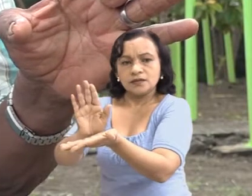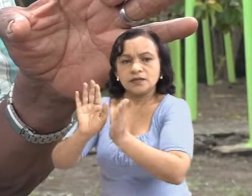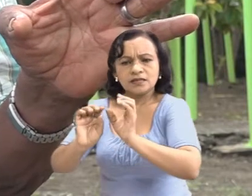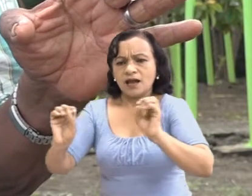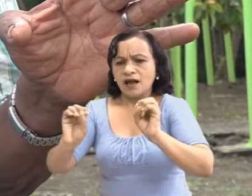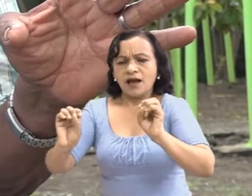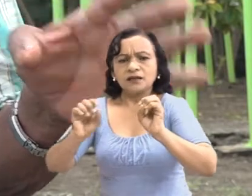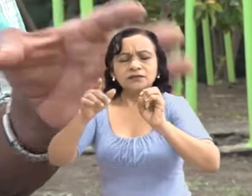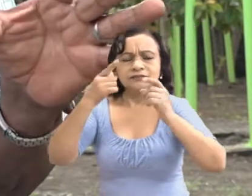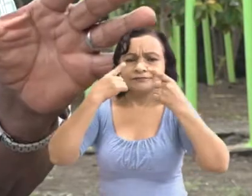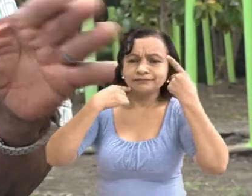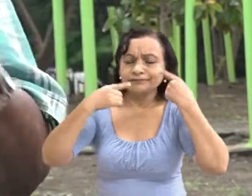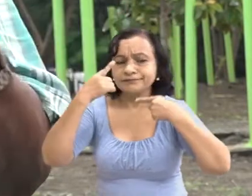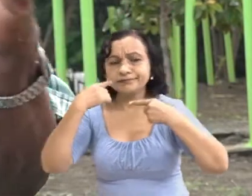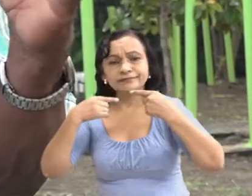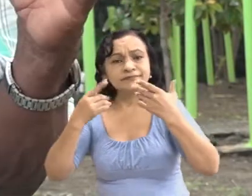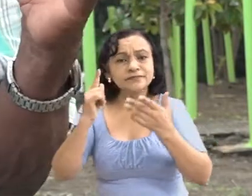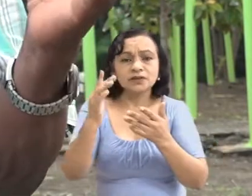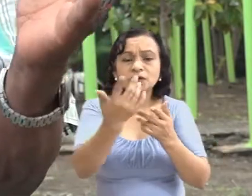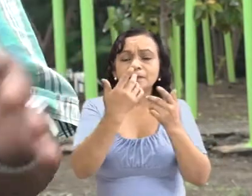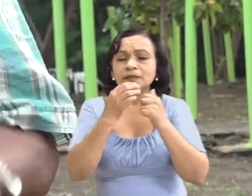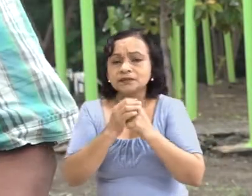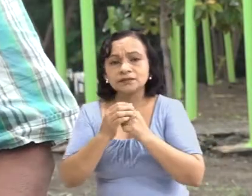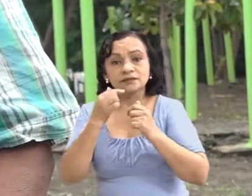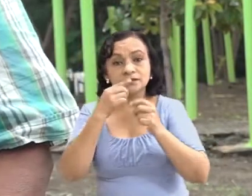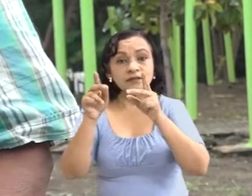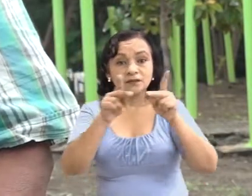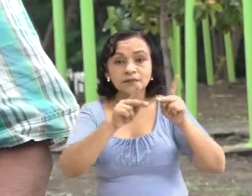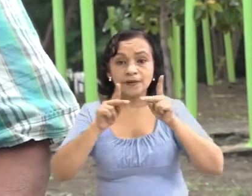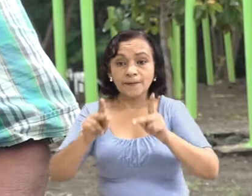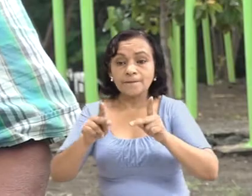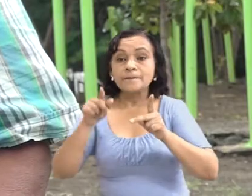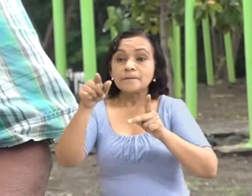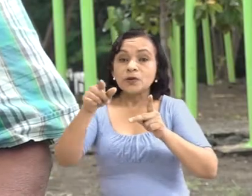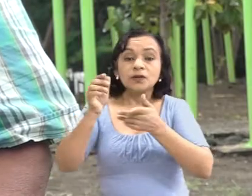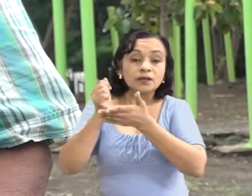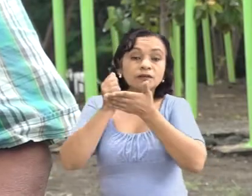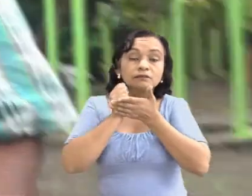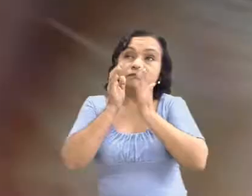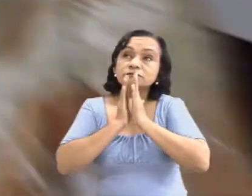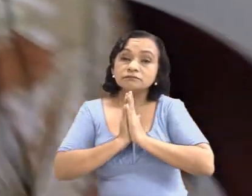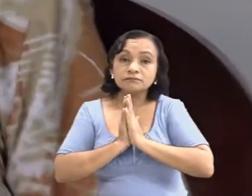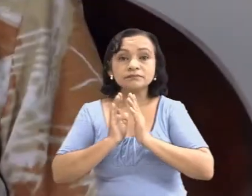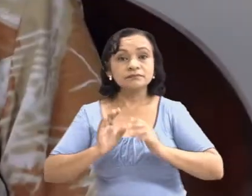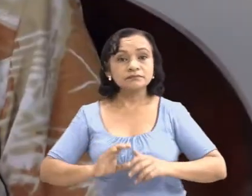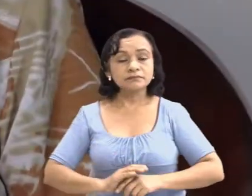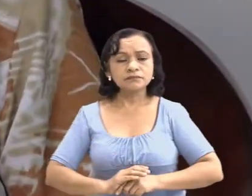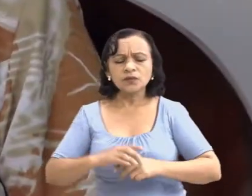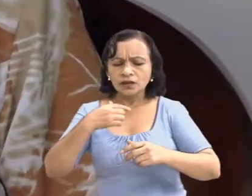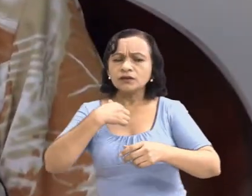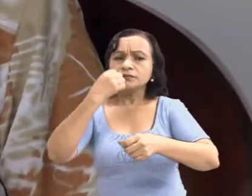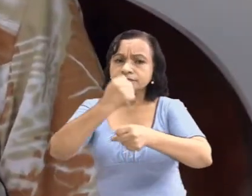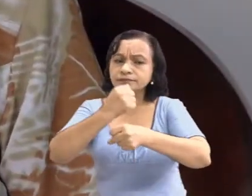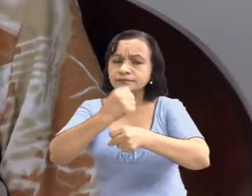nadie daba nada. Todo el mundo lloraba, todo el mundo se clamoreaba de la situación que teníamos. Trabajé